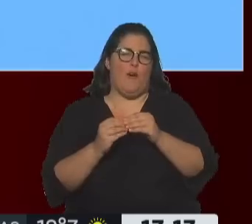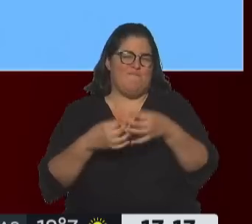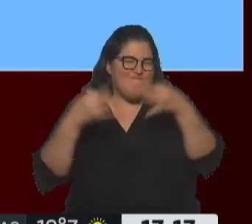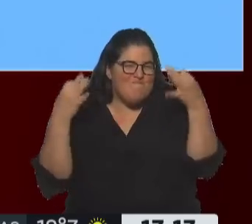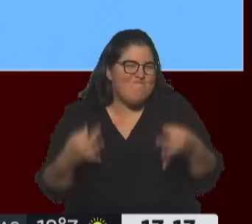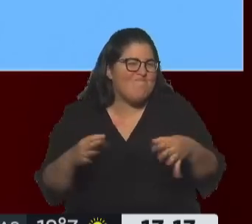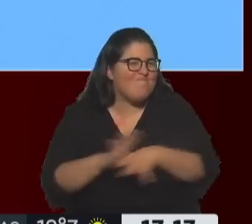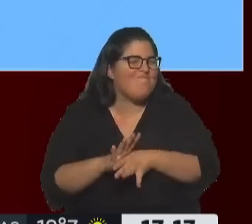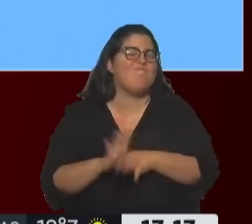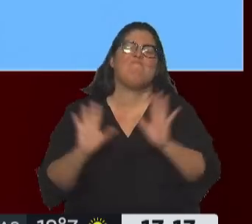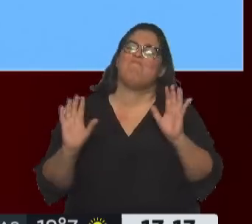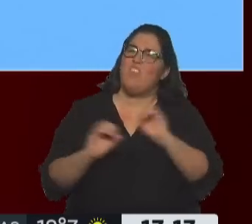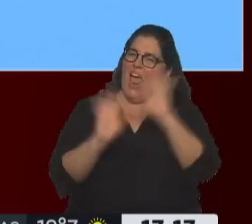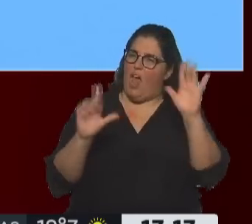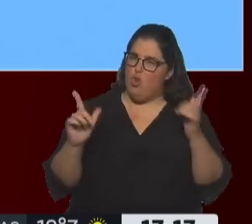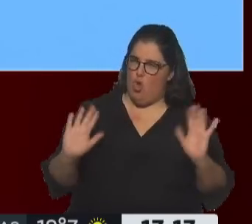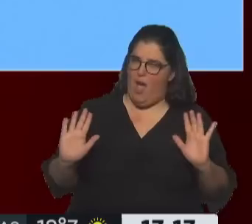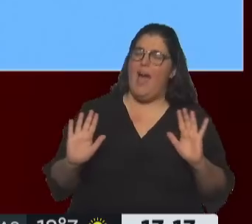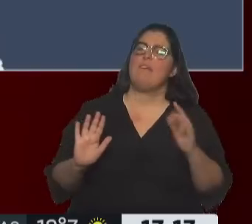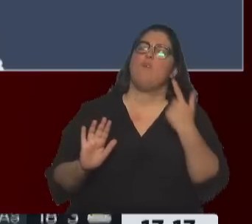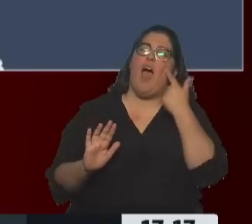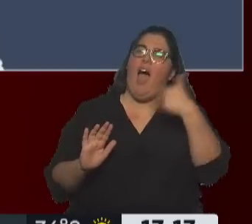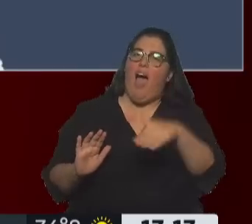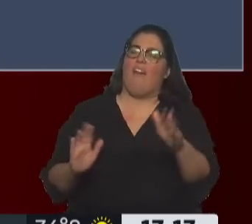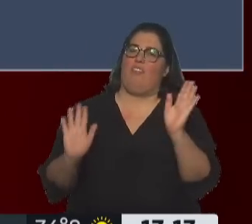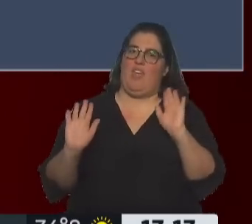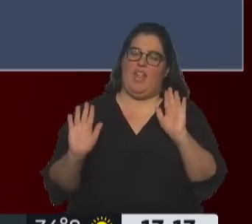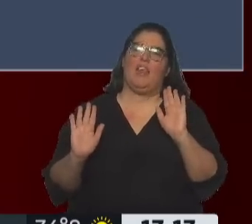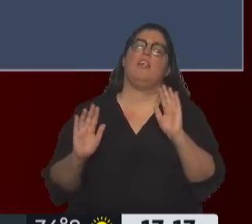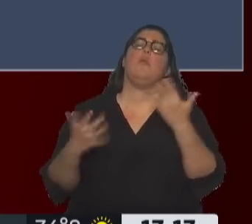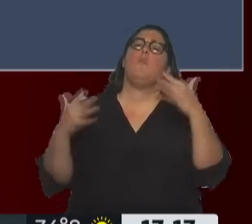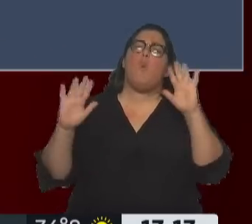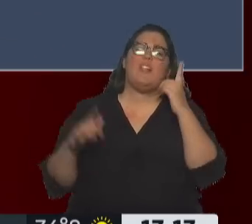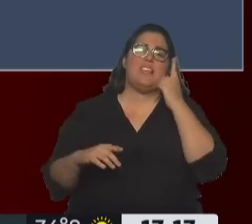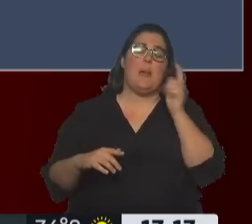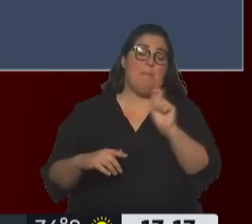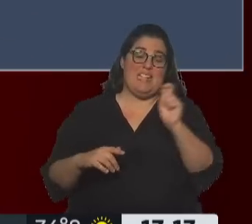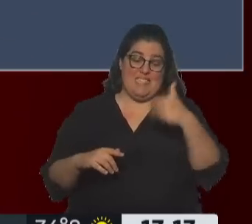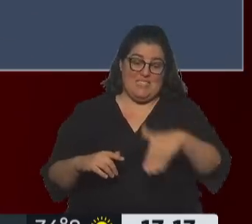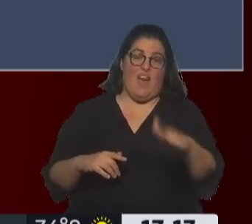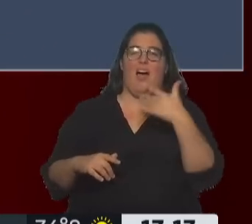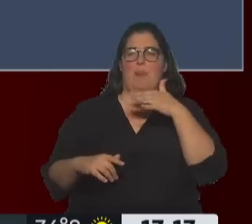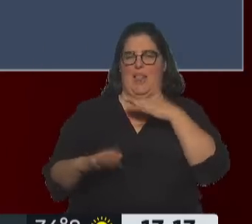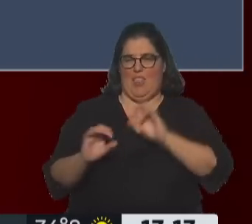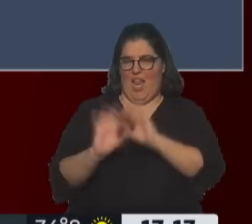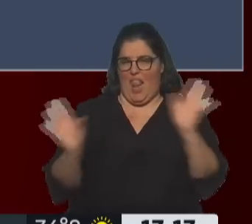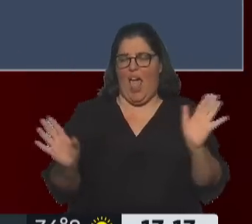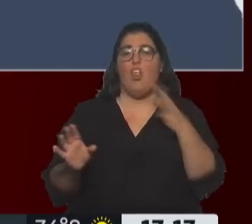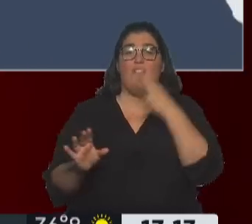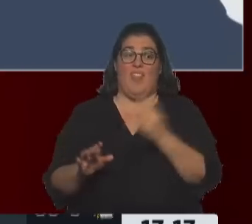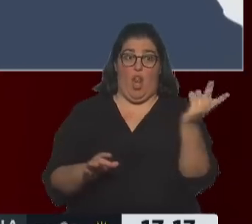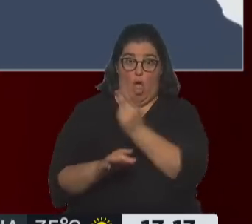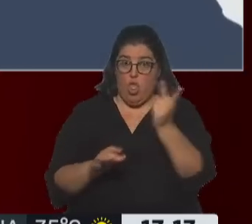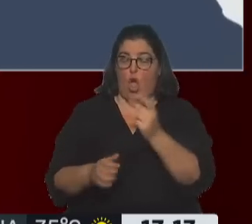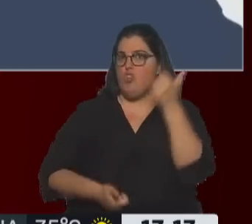para que quede claro. Entonces, vamos a ver de qué se trata. Creo que lo vamos a poder dilucidar en los próximos meses. Lo cierto es que hay una competencia